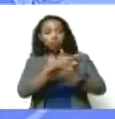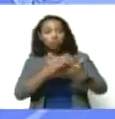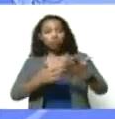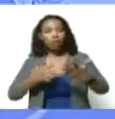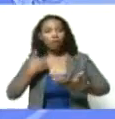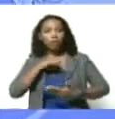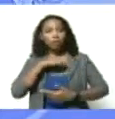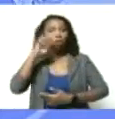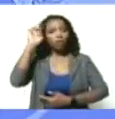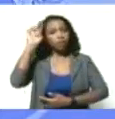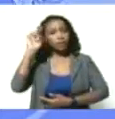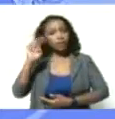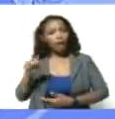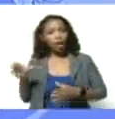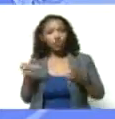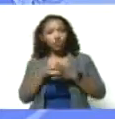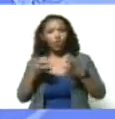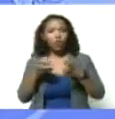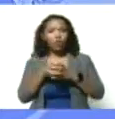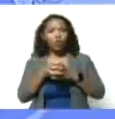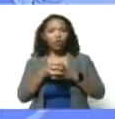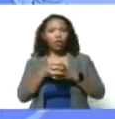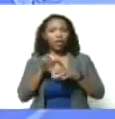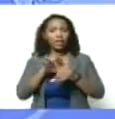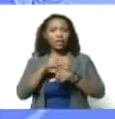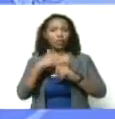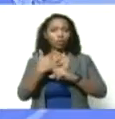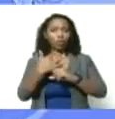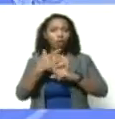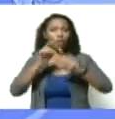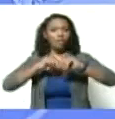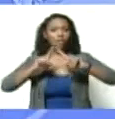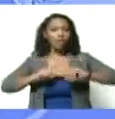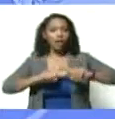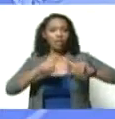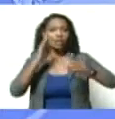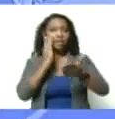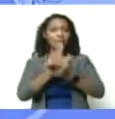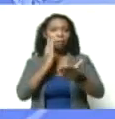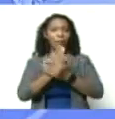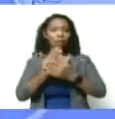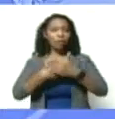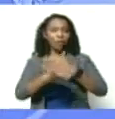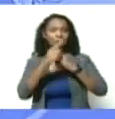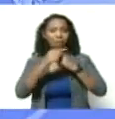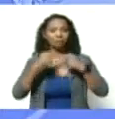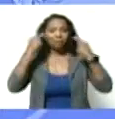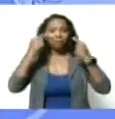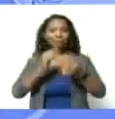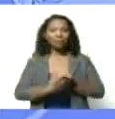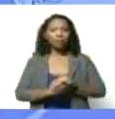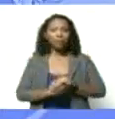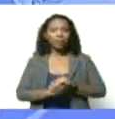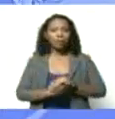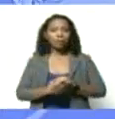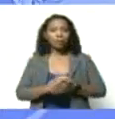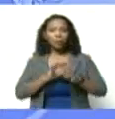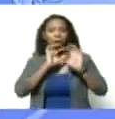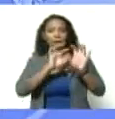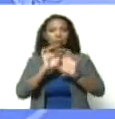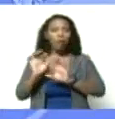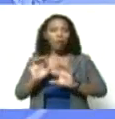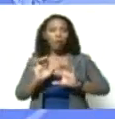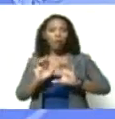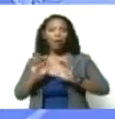nuestros día a día en los grupos y en circunstancias adversas siempre nos sacaba una sonrisa, un humor, una